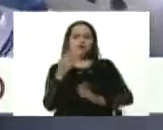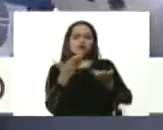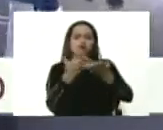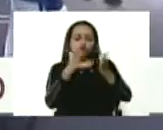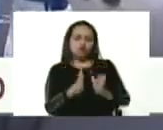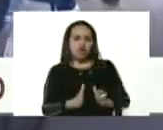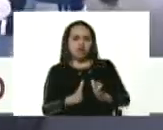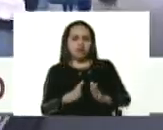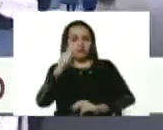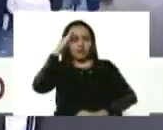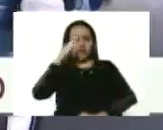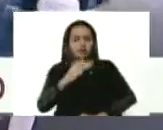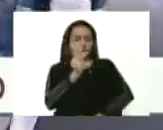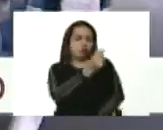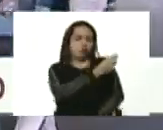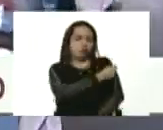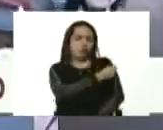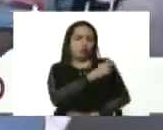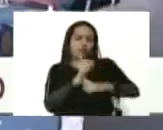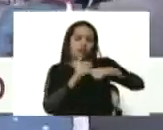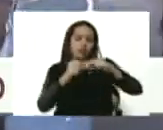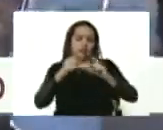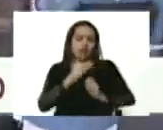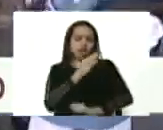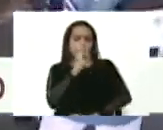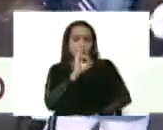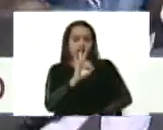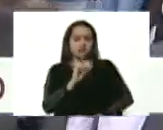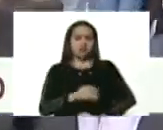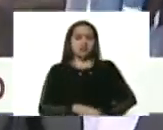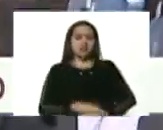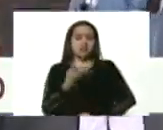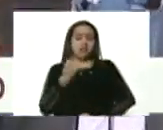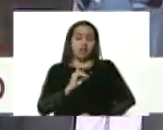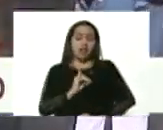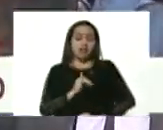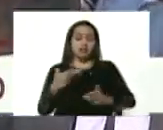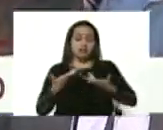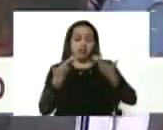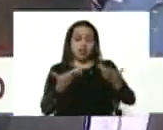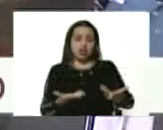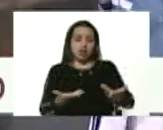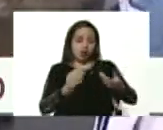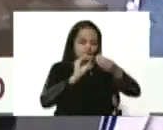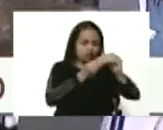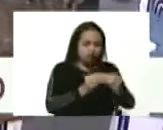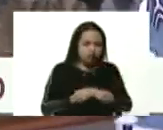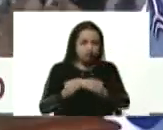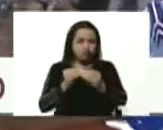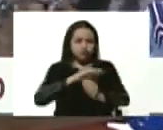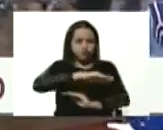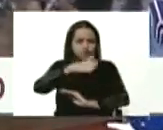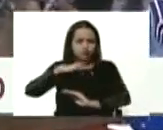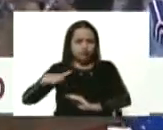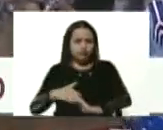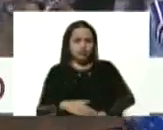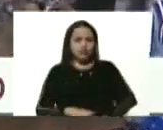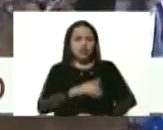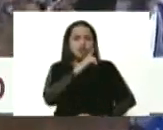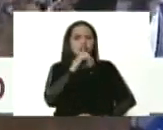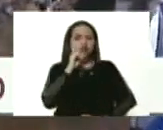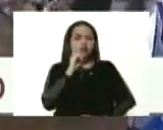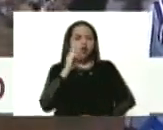cadetes de la Academia Militar del Ejército Bolivariano quienes proceden a entregar la escultura. Se titula Bolívar, desde el